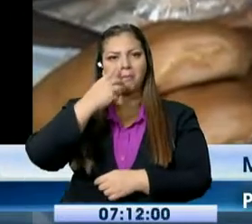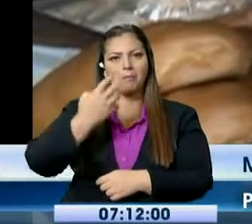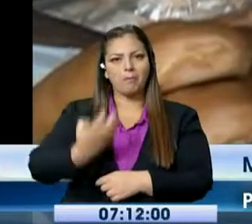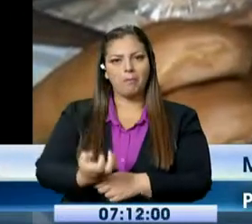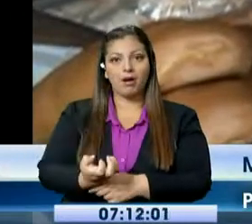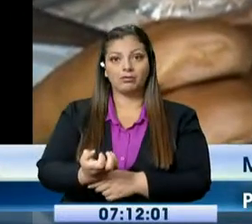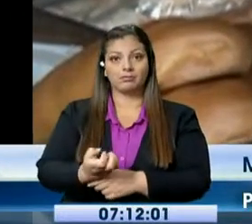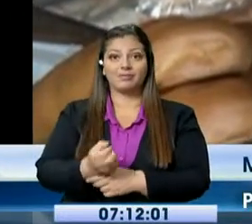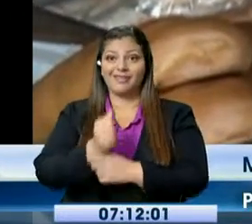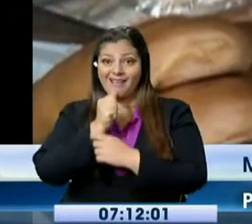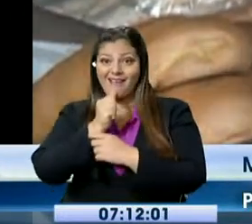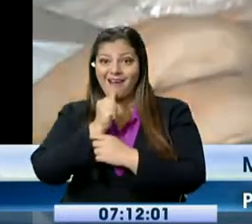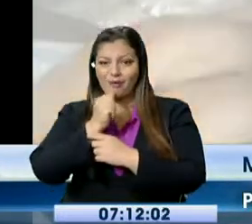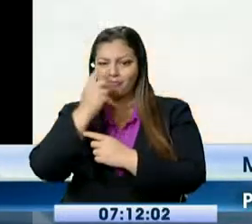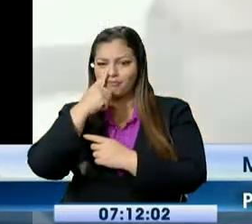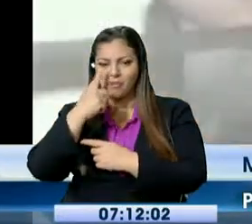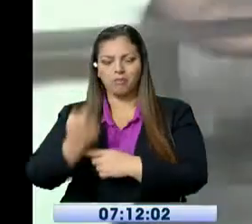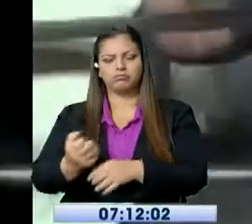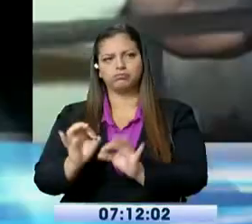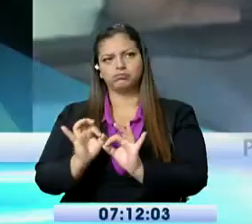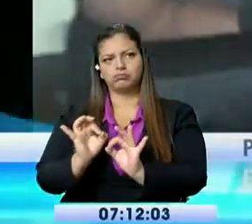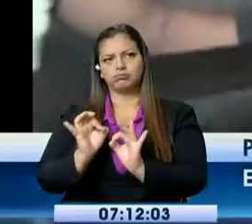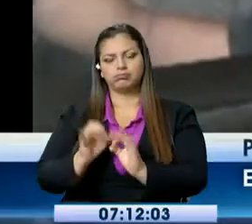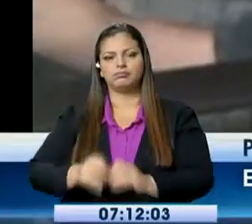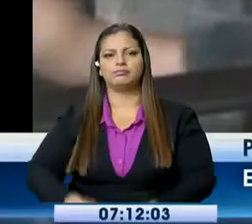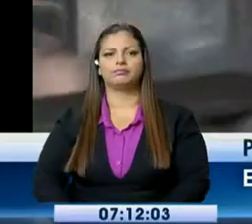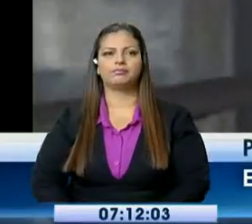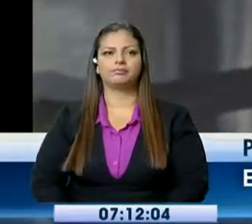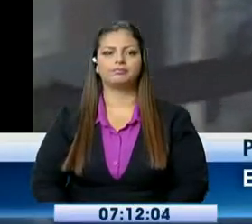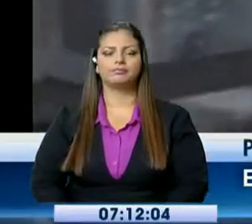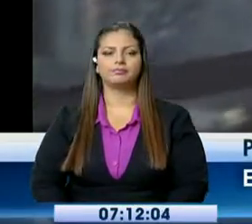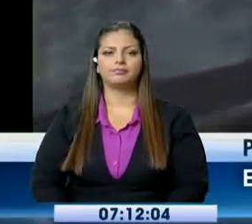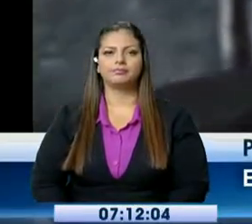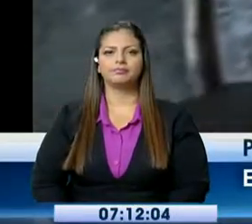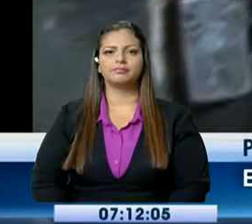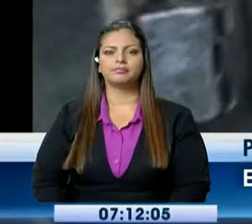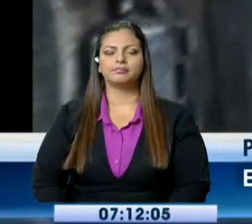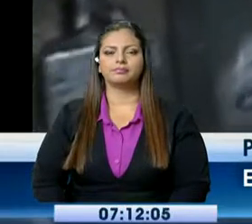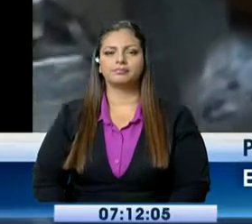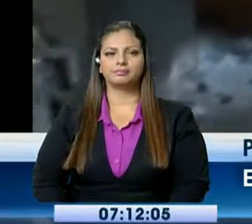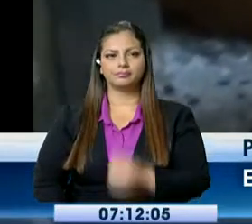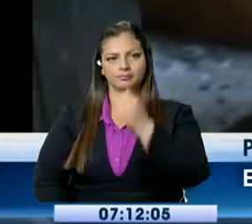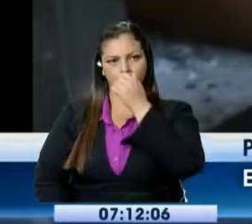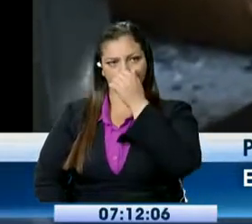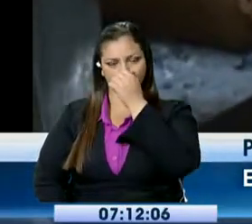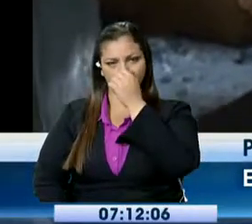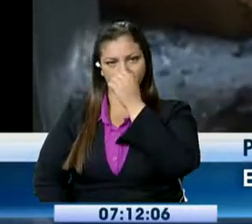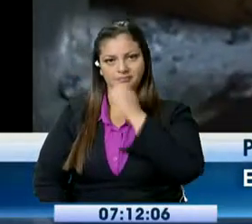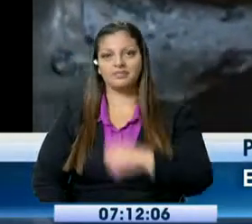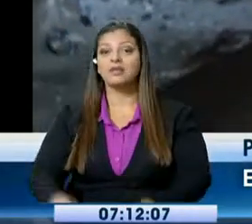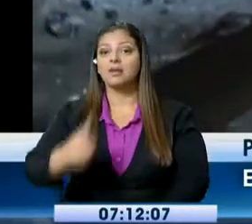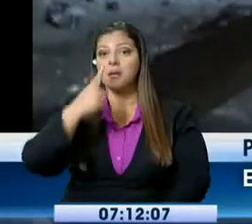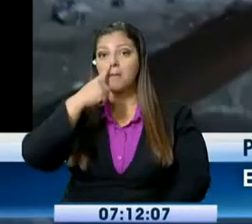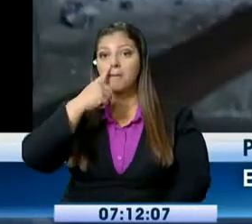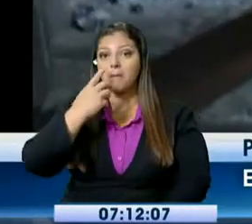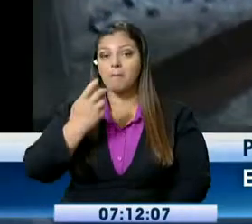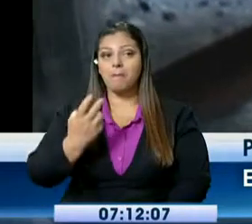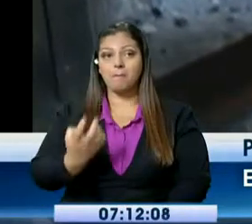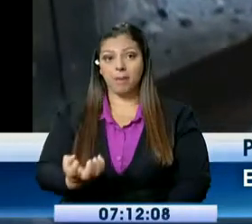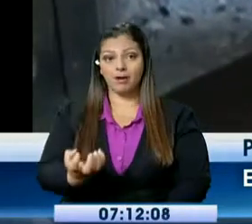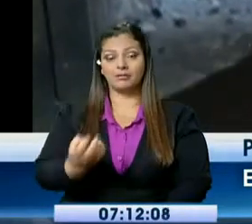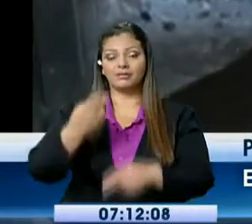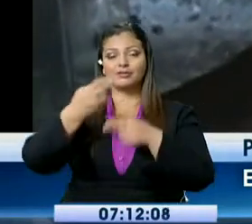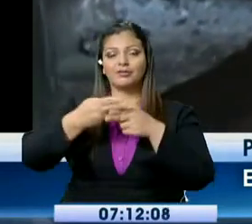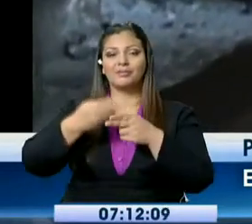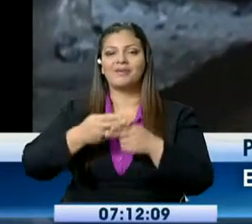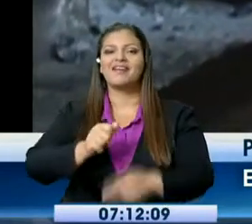que es el tradicional de la panadería, que mantenemos hasta la actualidad. La característica especial aquí